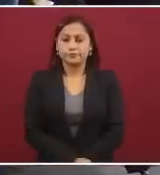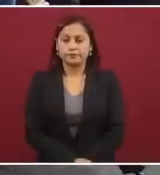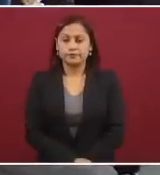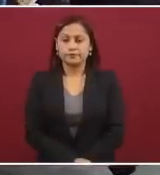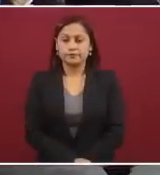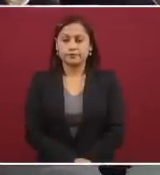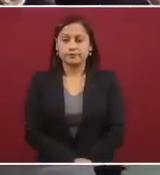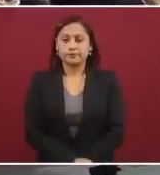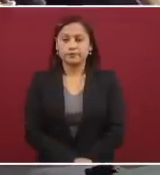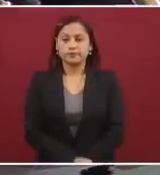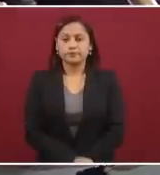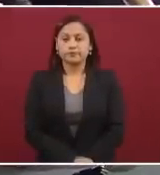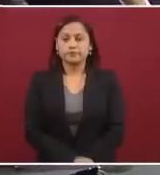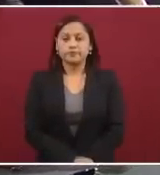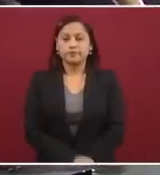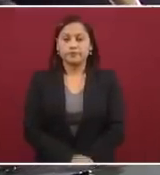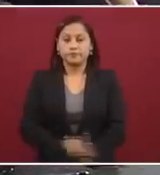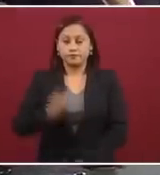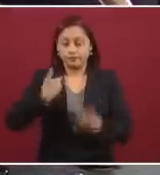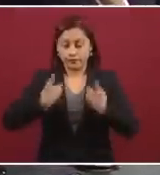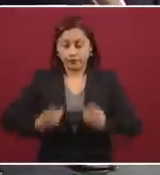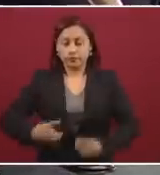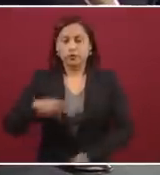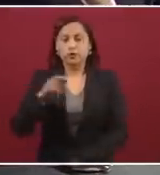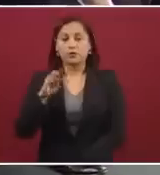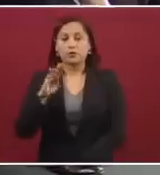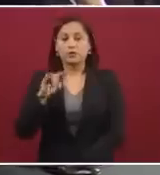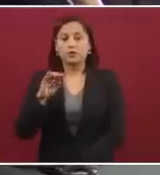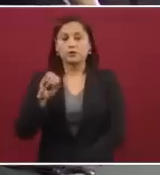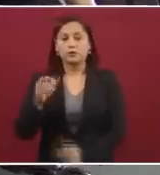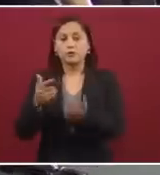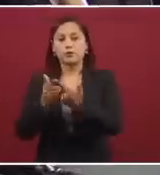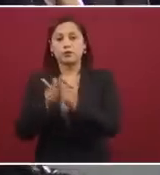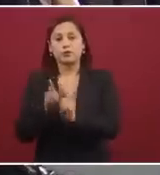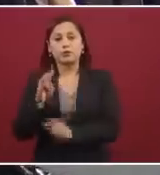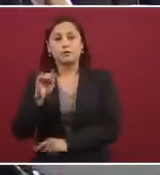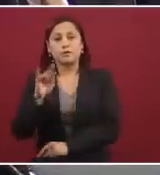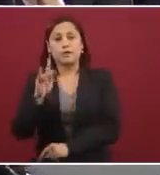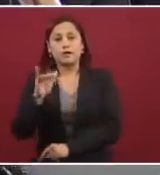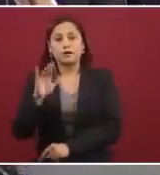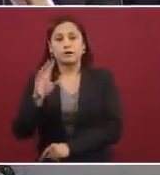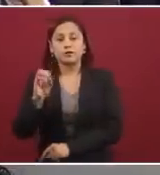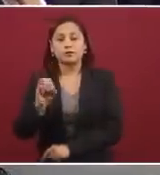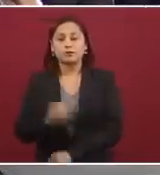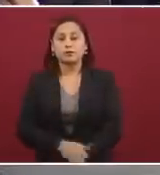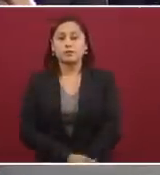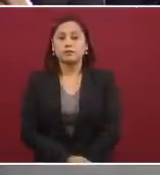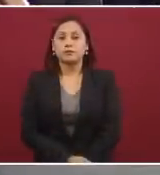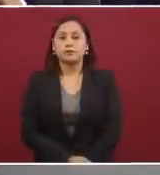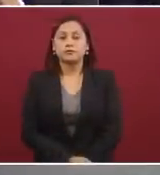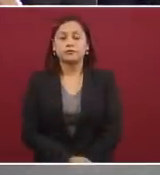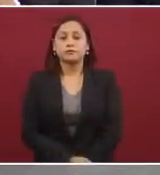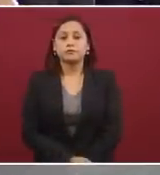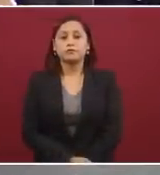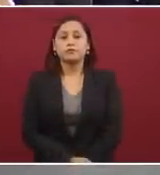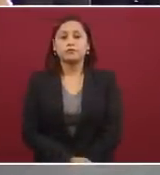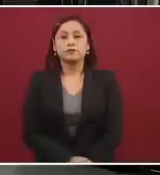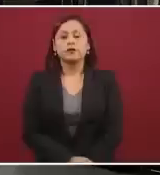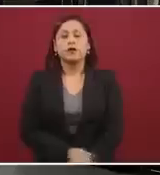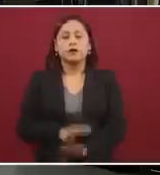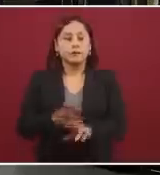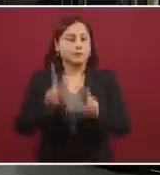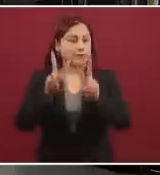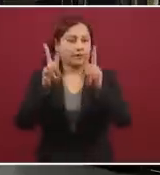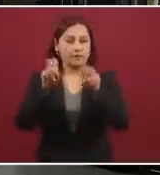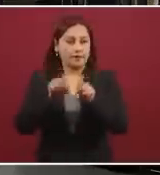presidente roberto cruz del grupo impacto otra vez siguiendo con el tema de la policía federal